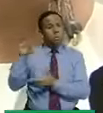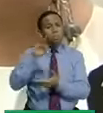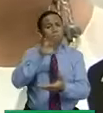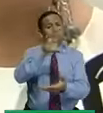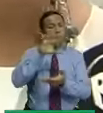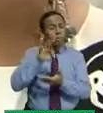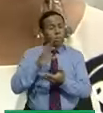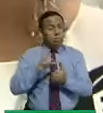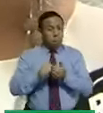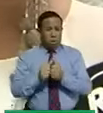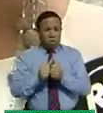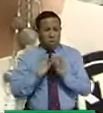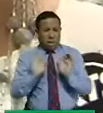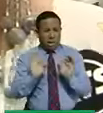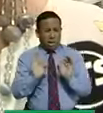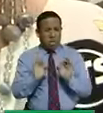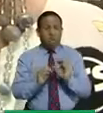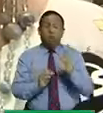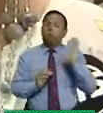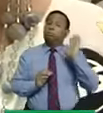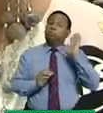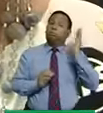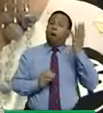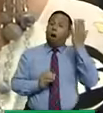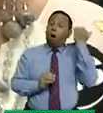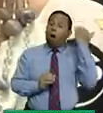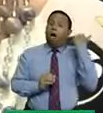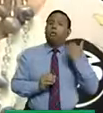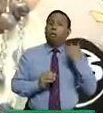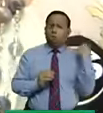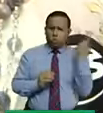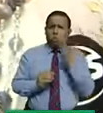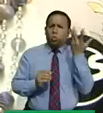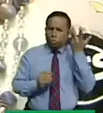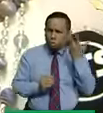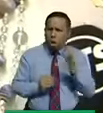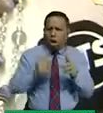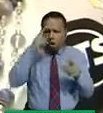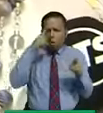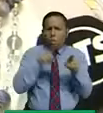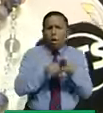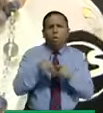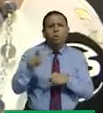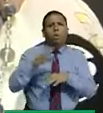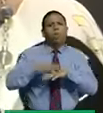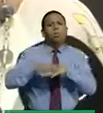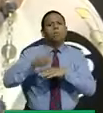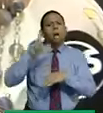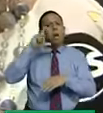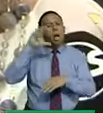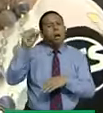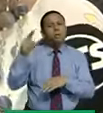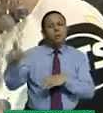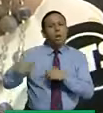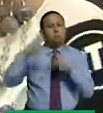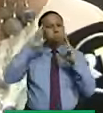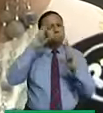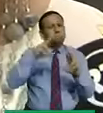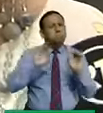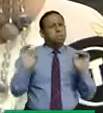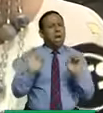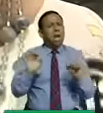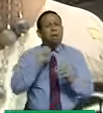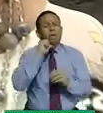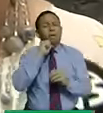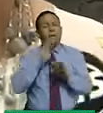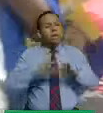se había acordado algo y fue Guillermo Lasso el que irrespetó el primer día los acuerdos. Obviamente, para tener condiciones de gobernabilidad hay que